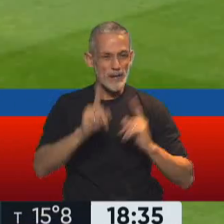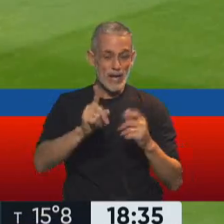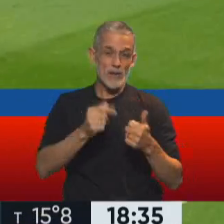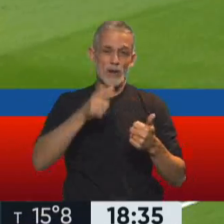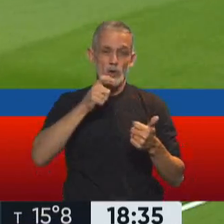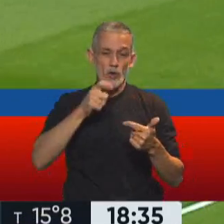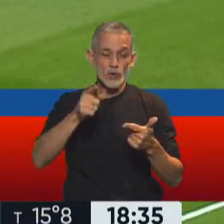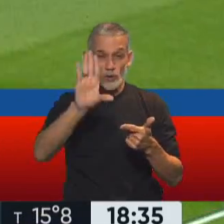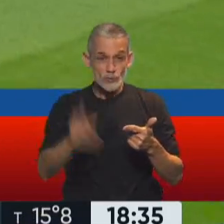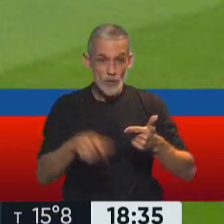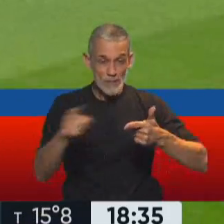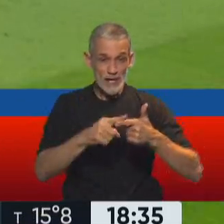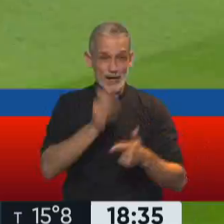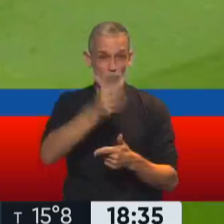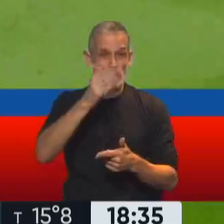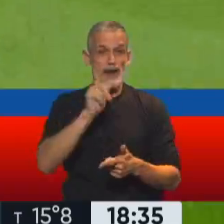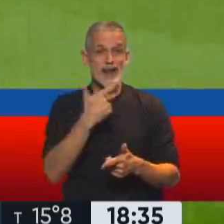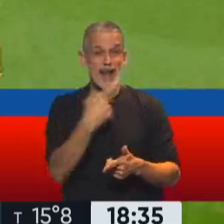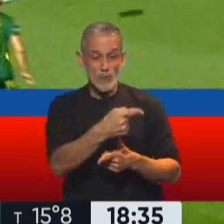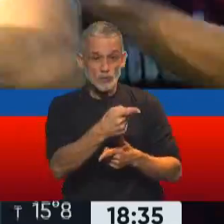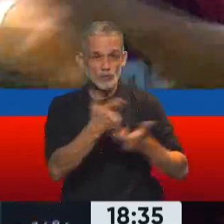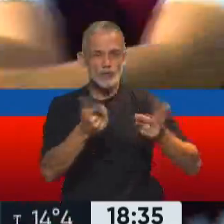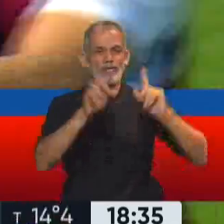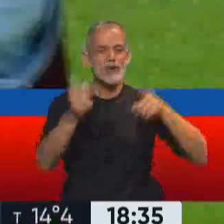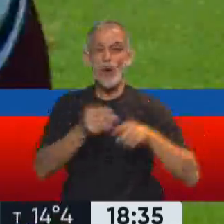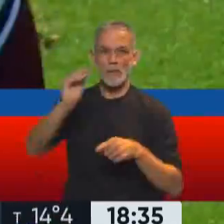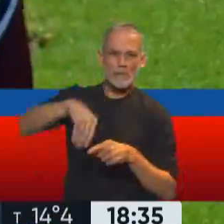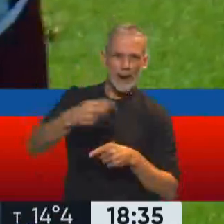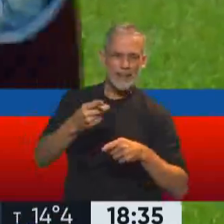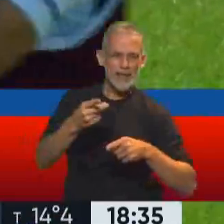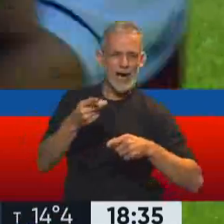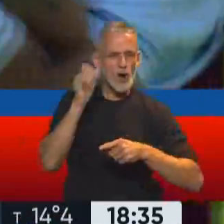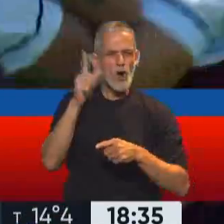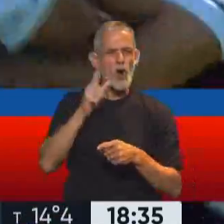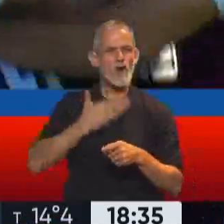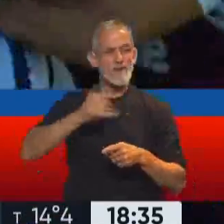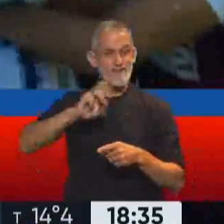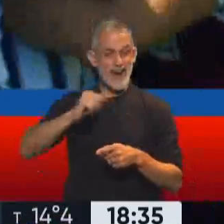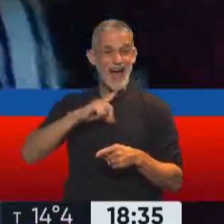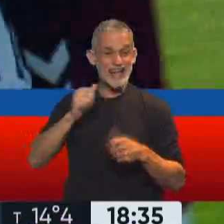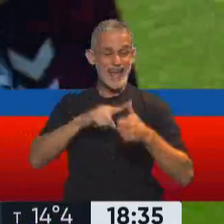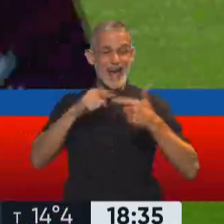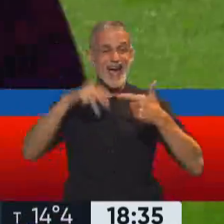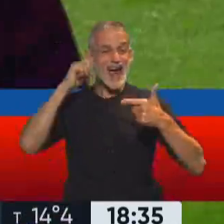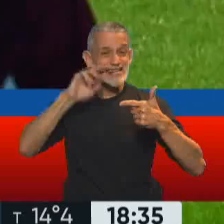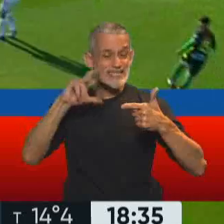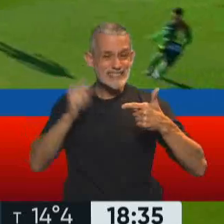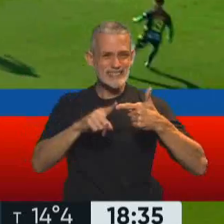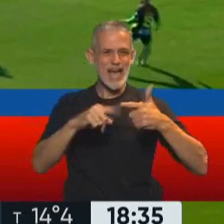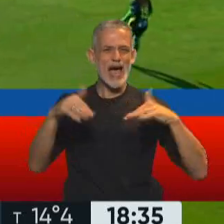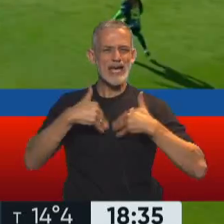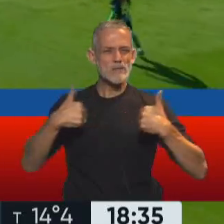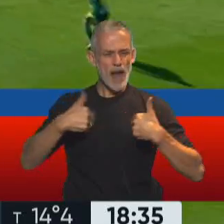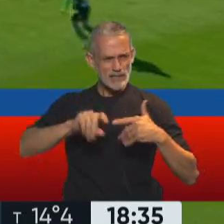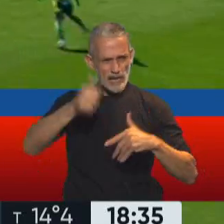copa sudamericana que le ganó a lanús sin embargo perdía con ese gol de guillermo fratta de matías pérez garcía lo ganaba gimnasia